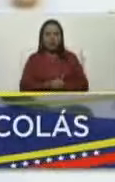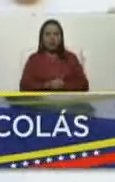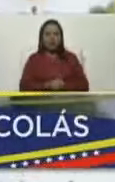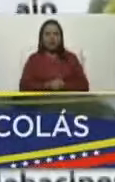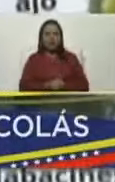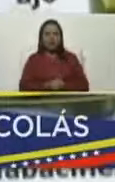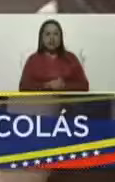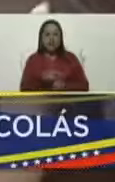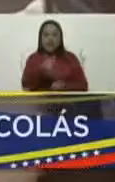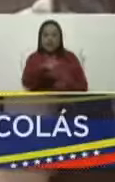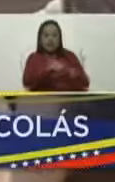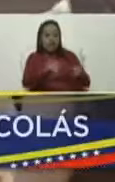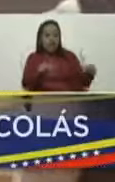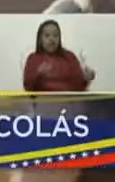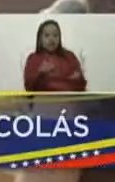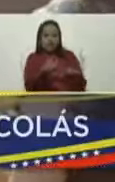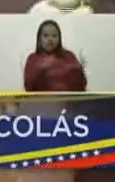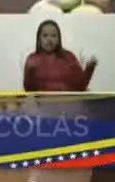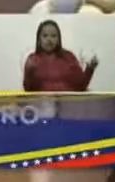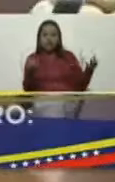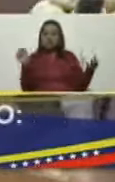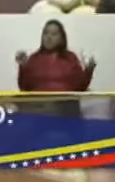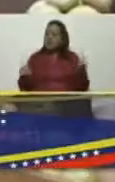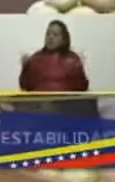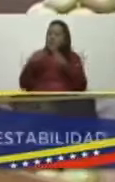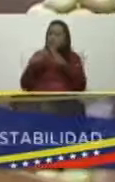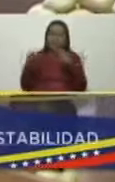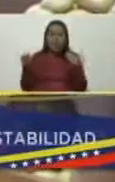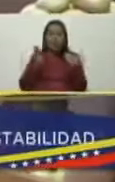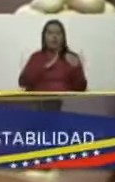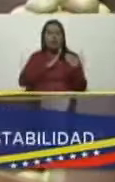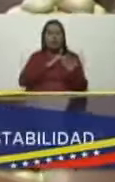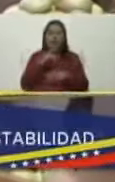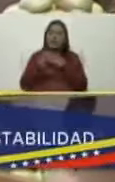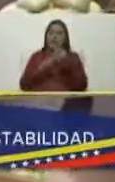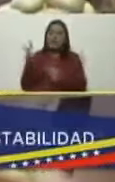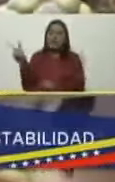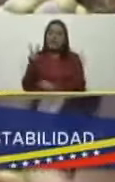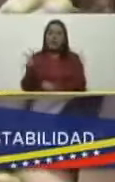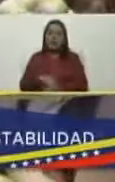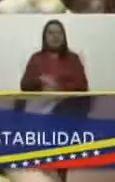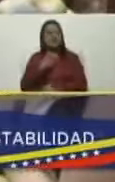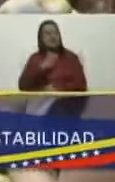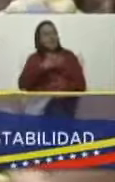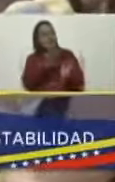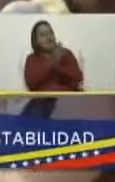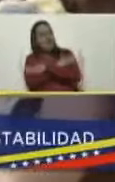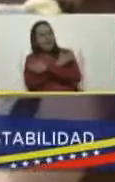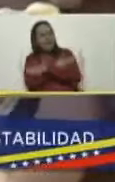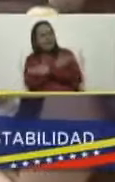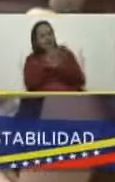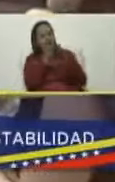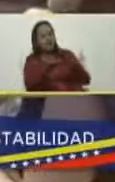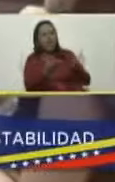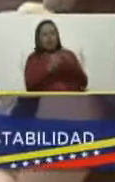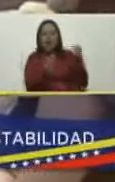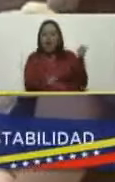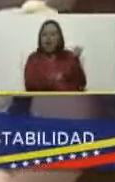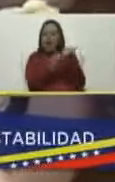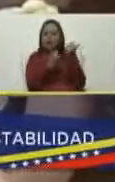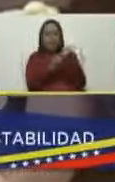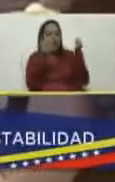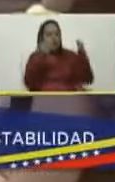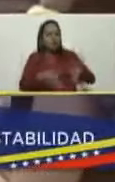Aguacate. Esa tierra es mágica. Sí. Daniela. Venezolana. Venezolana. Te felicito. Y todo el apoyo, Daniela.